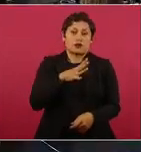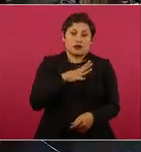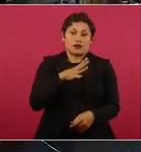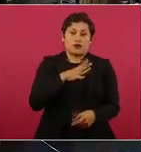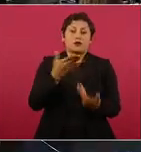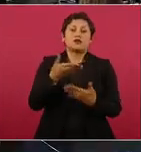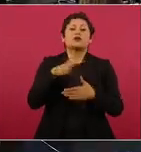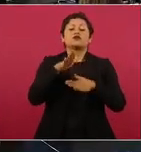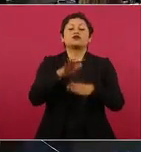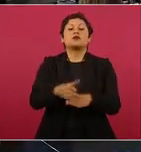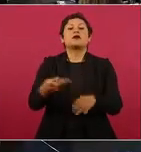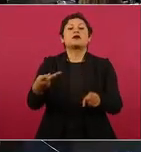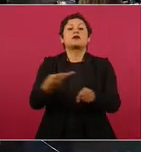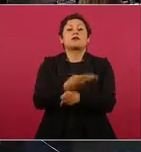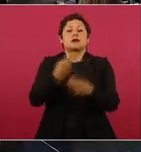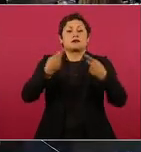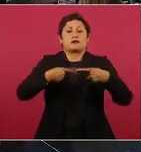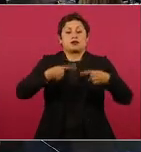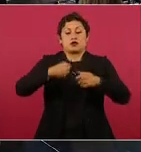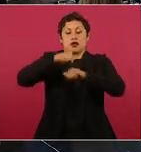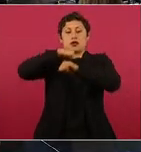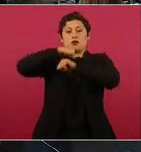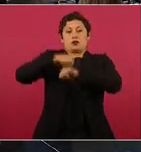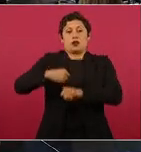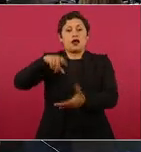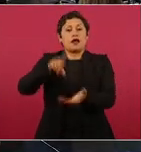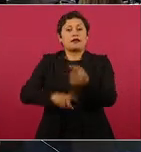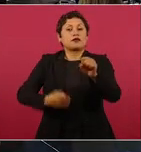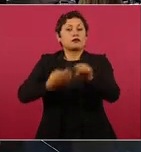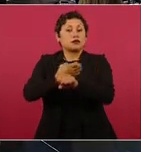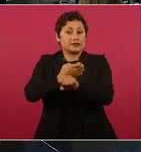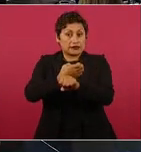actúan las autoridades en los estados.